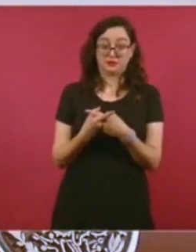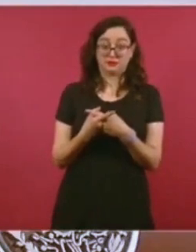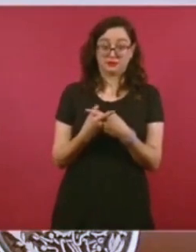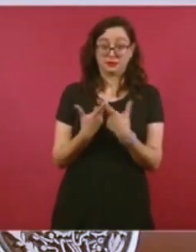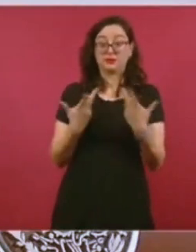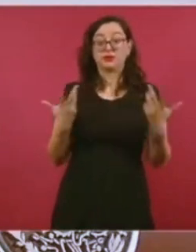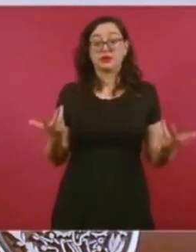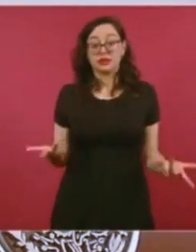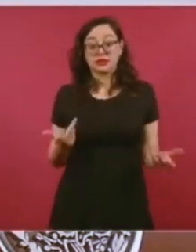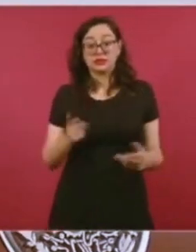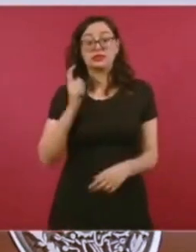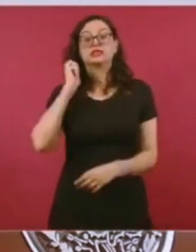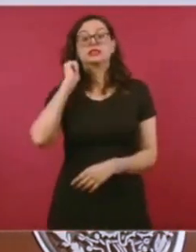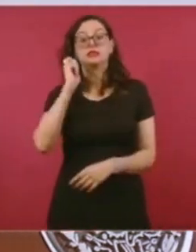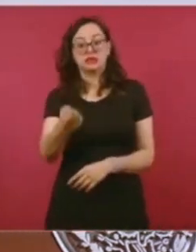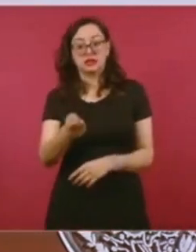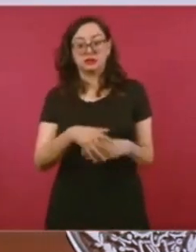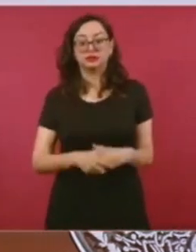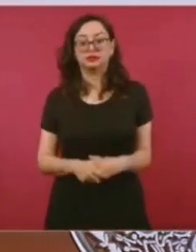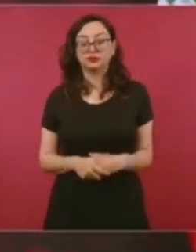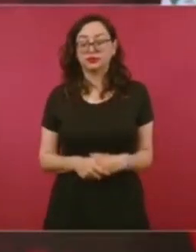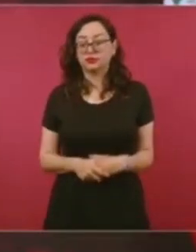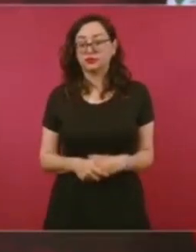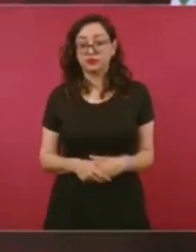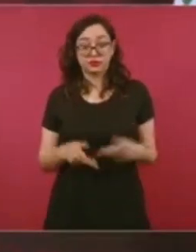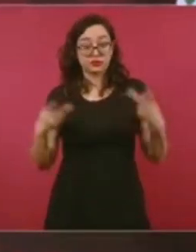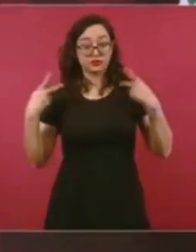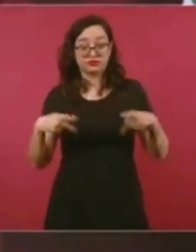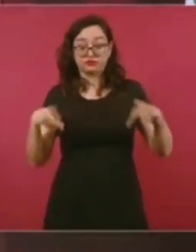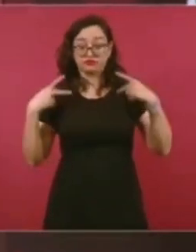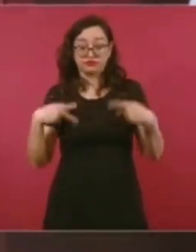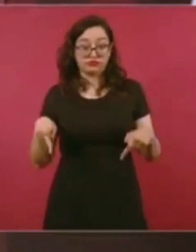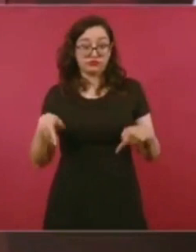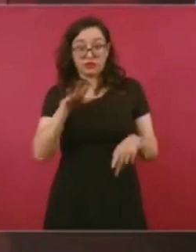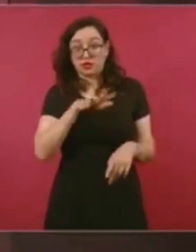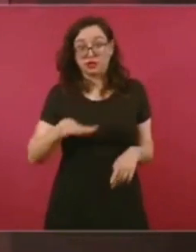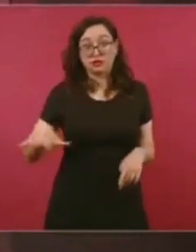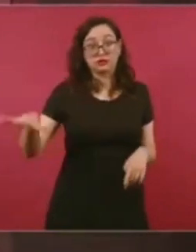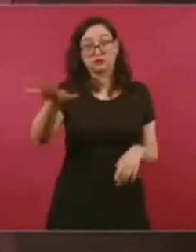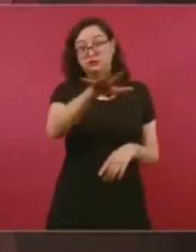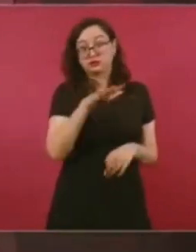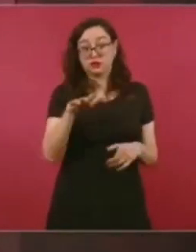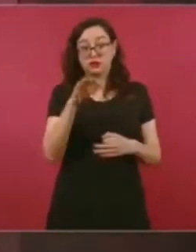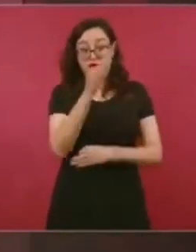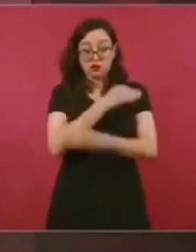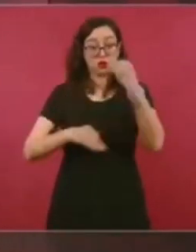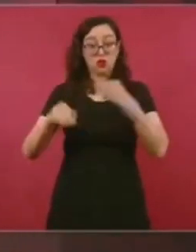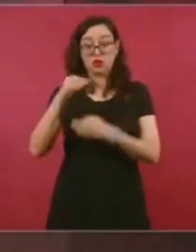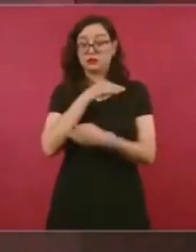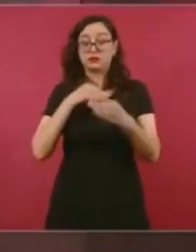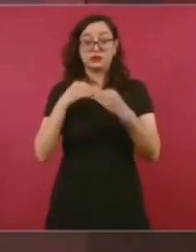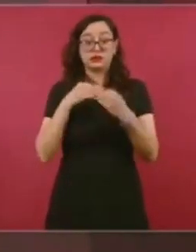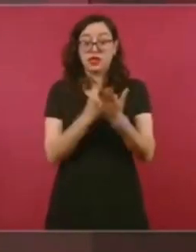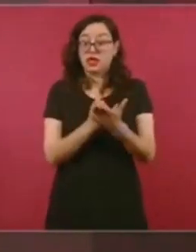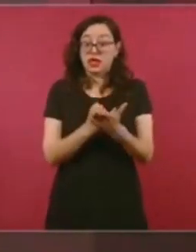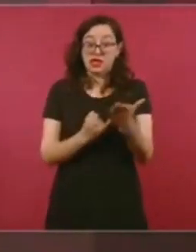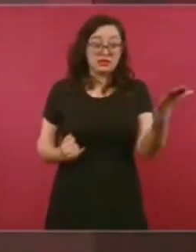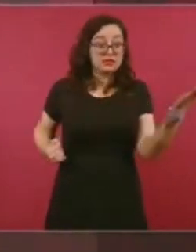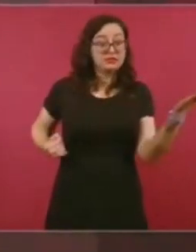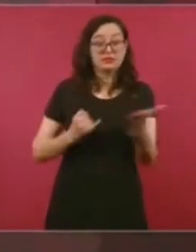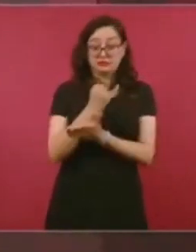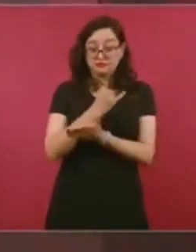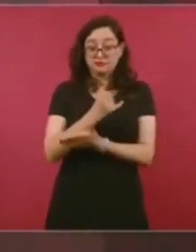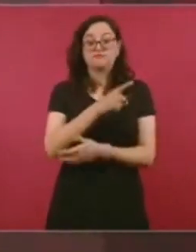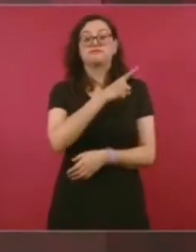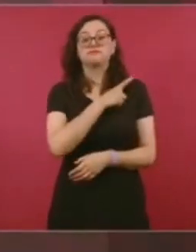sedie de políticas y medidas que buscan restituir la justicia social y poner fin a la desigualdad en nuestro país la creación de